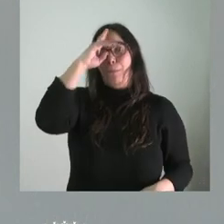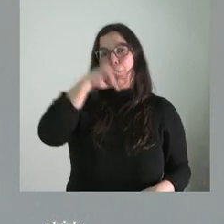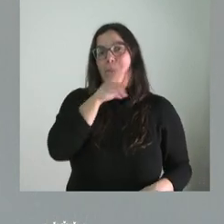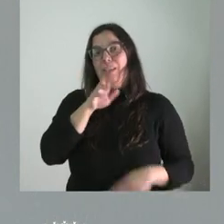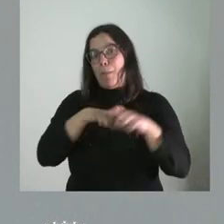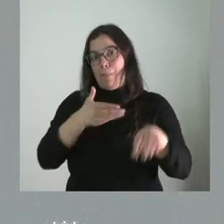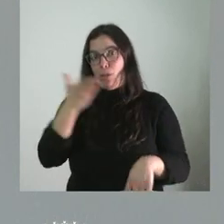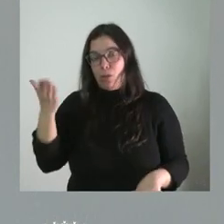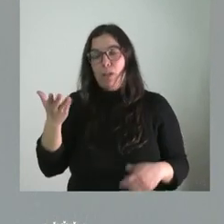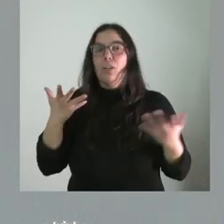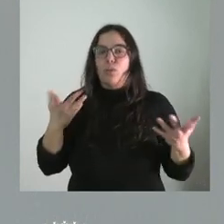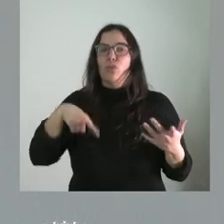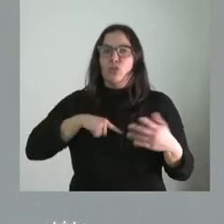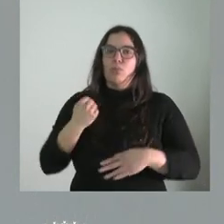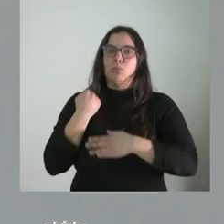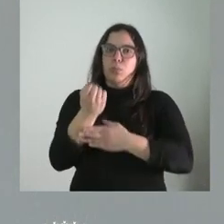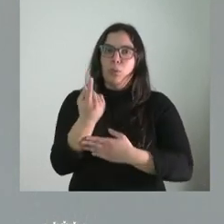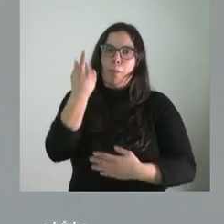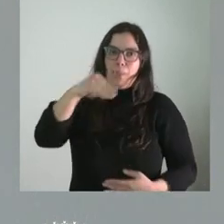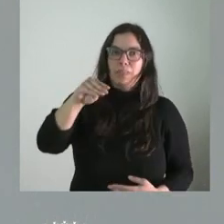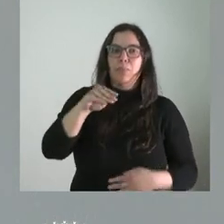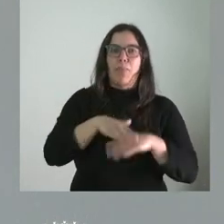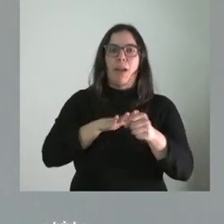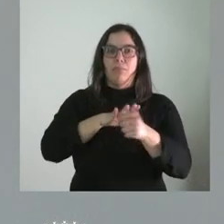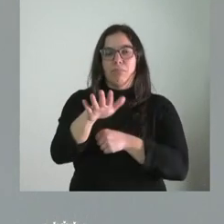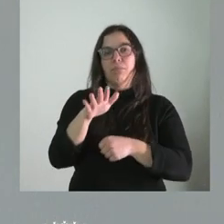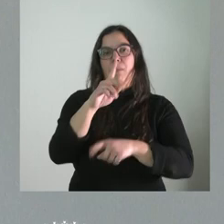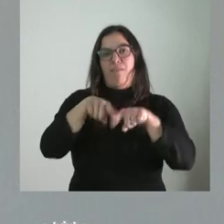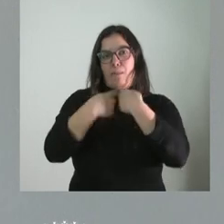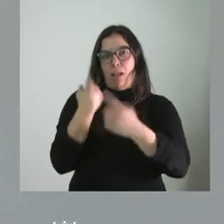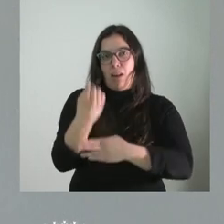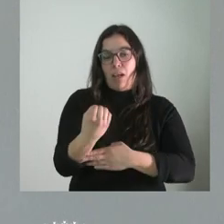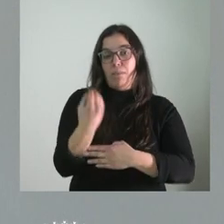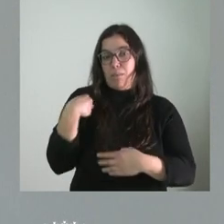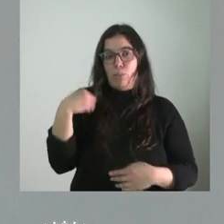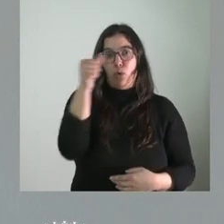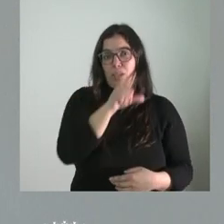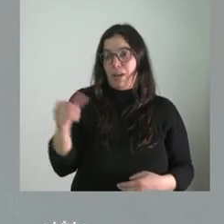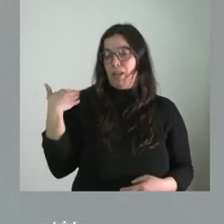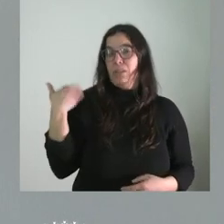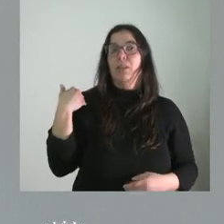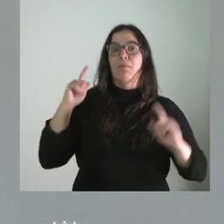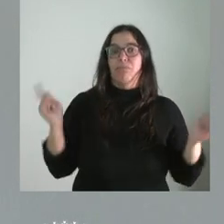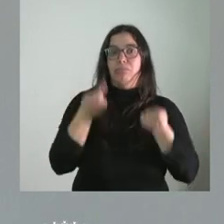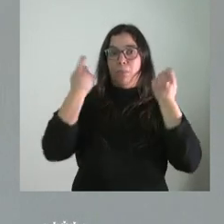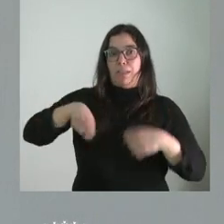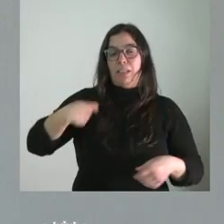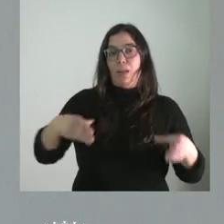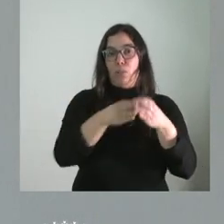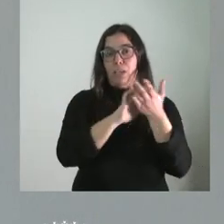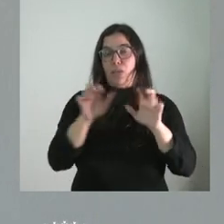aportación más en el ámbito del apoyo a la familia como la que está misma semana anunció el presidente de la junta de Castilla y león